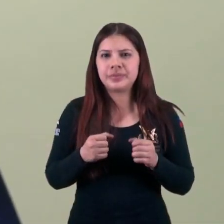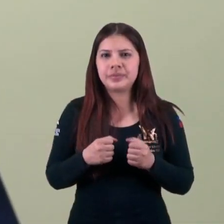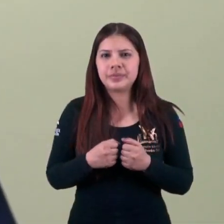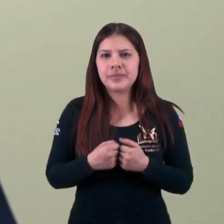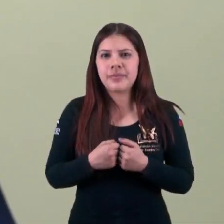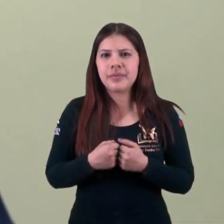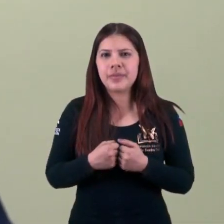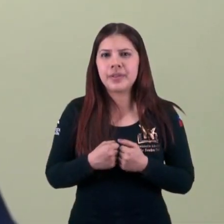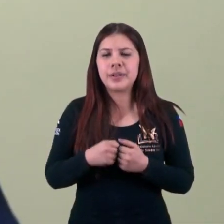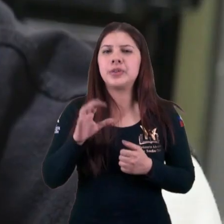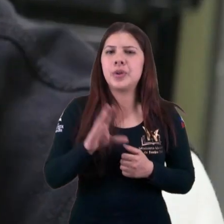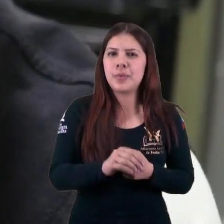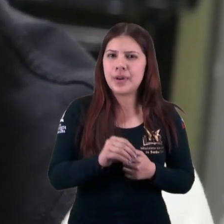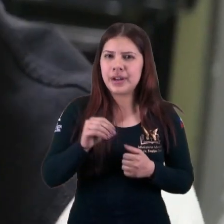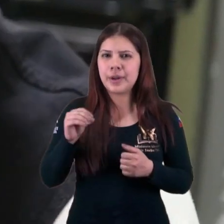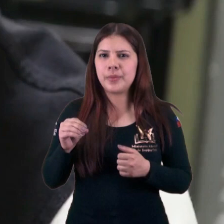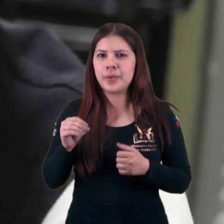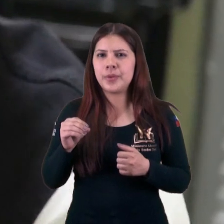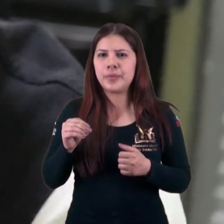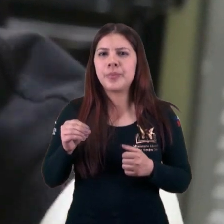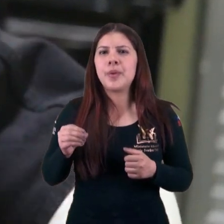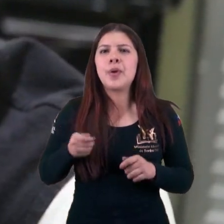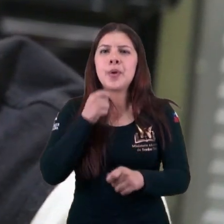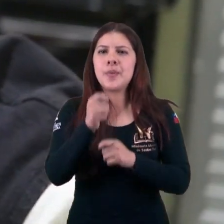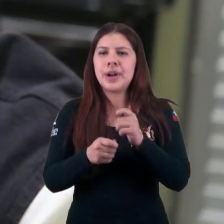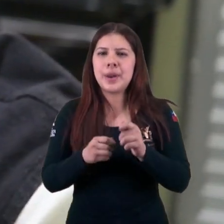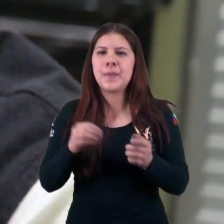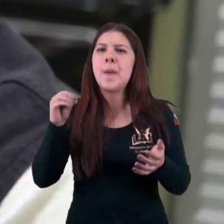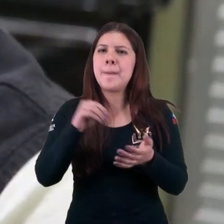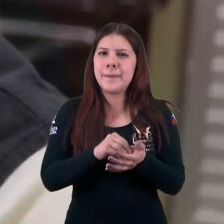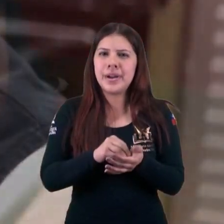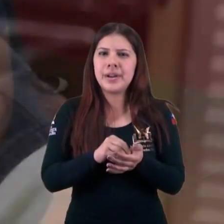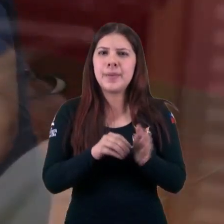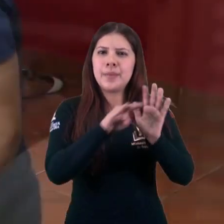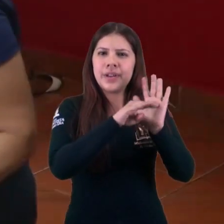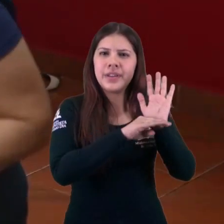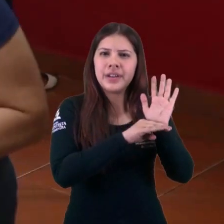Vamos a comprar más materiales. Y vamos a hacer más panes.